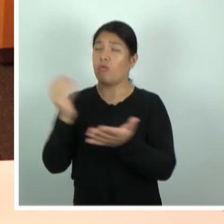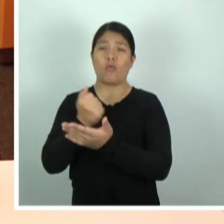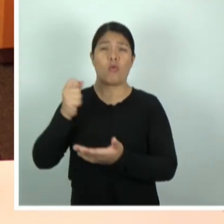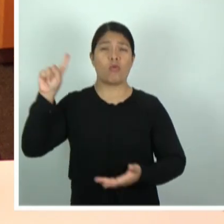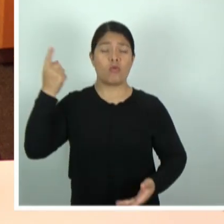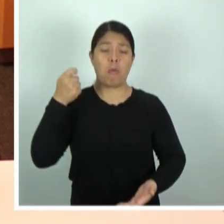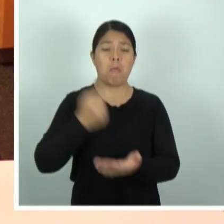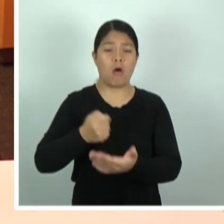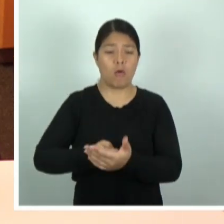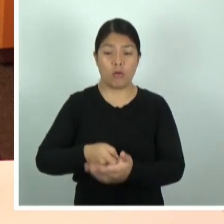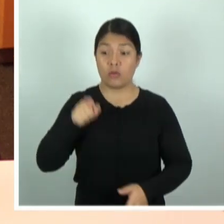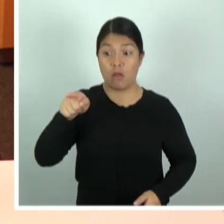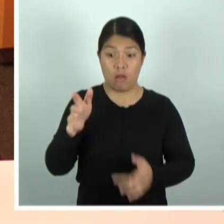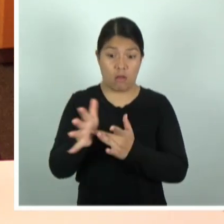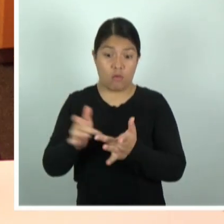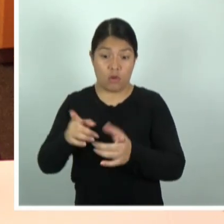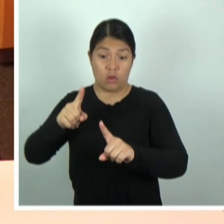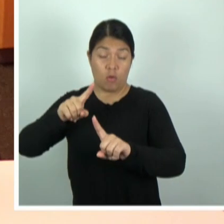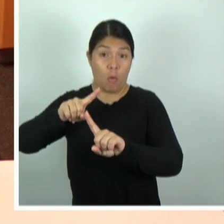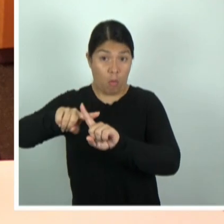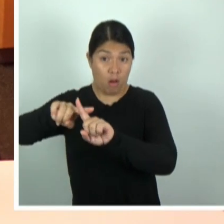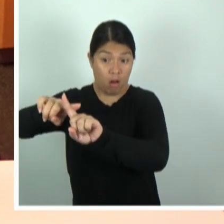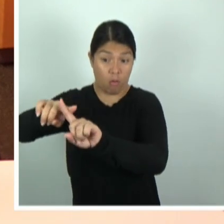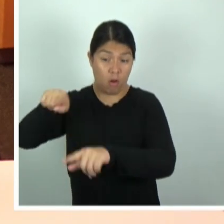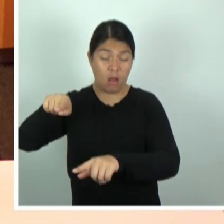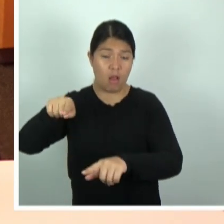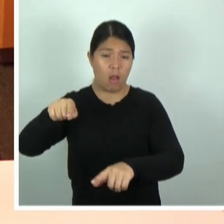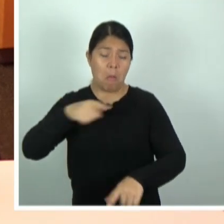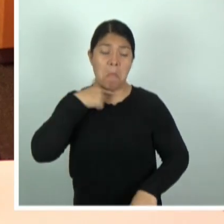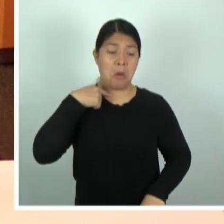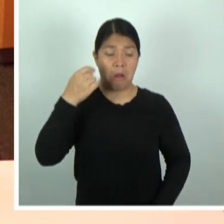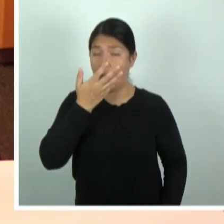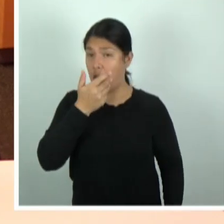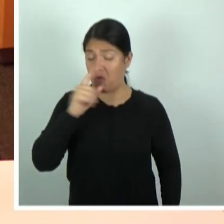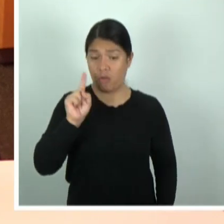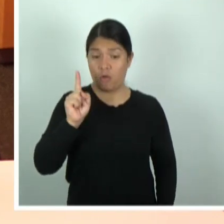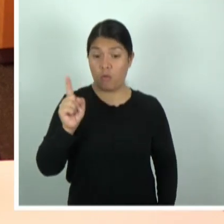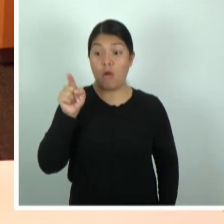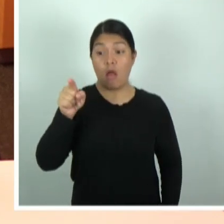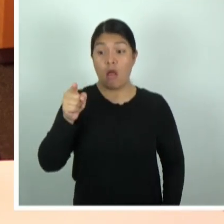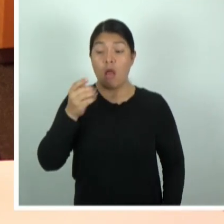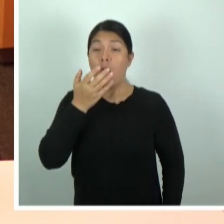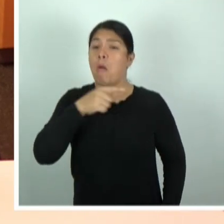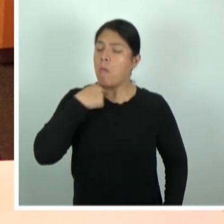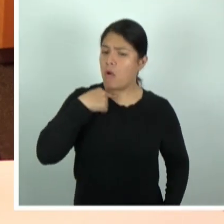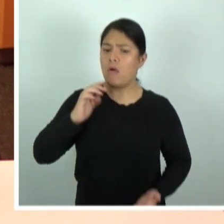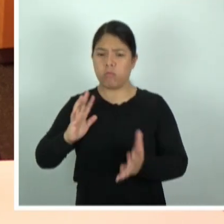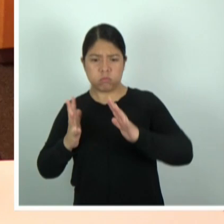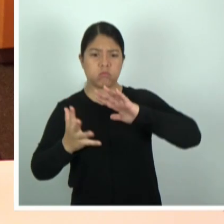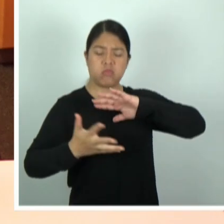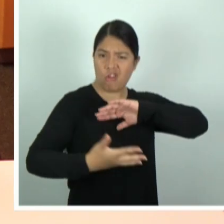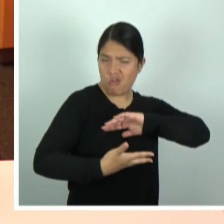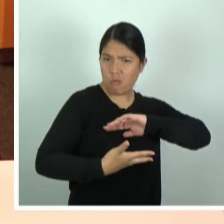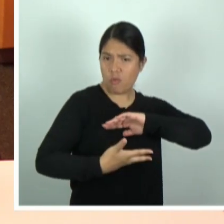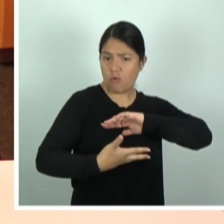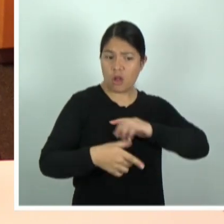nosotros, para que nosotros que no conocíamos la justicia,